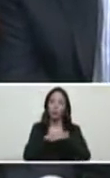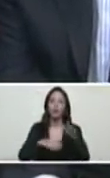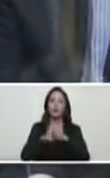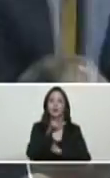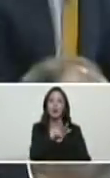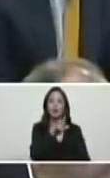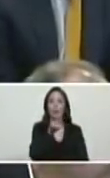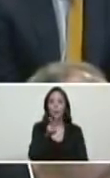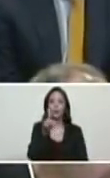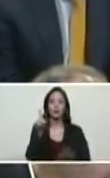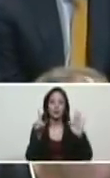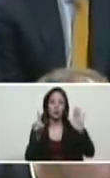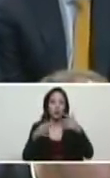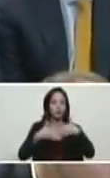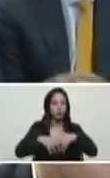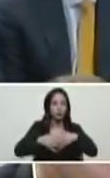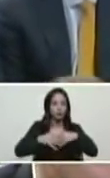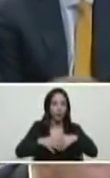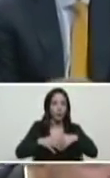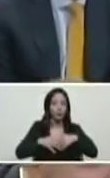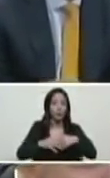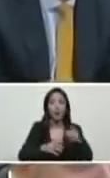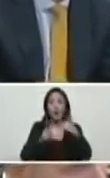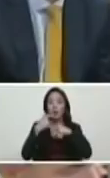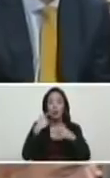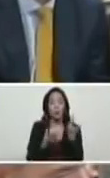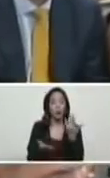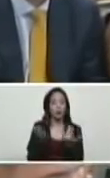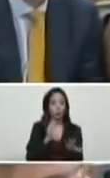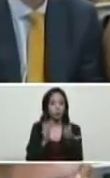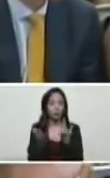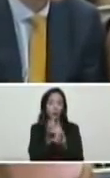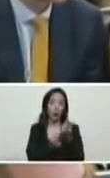han desarrollado varias ruedas de negocios,